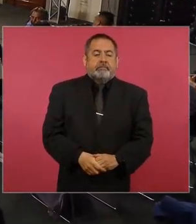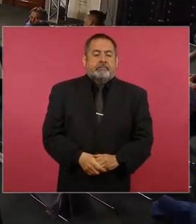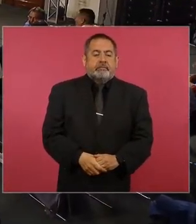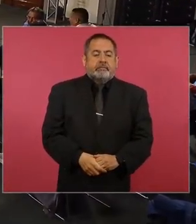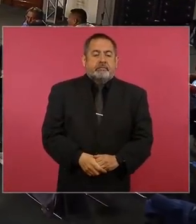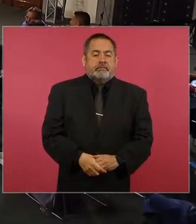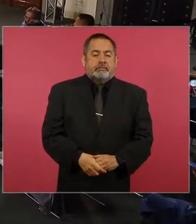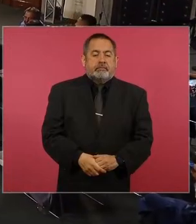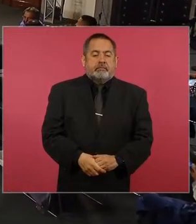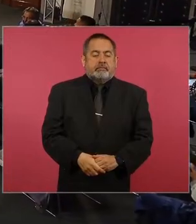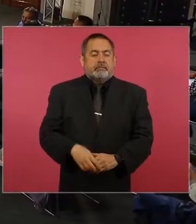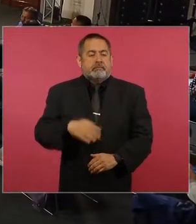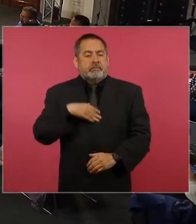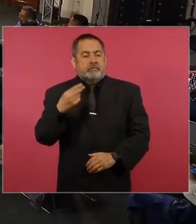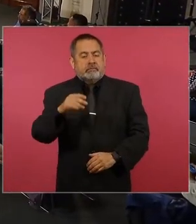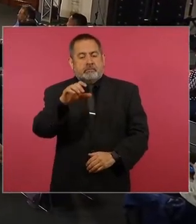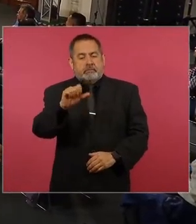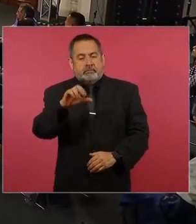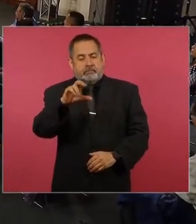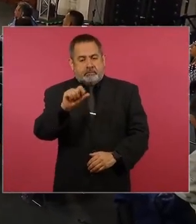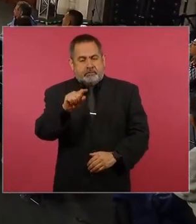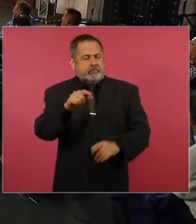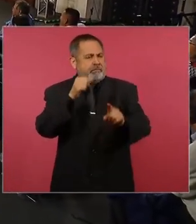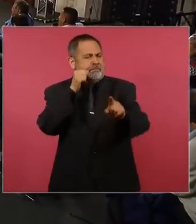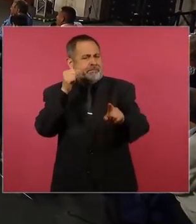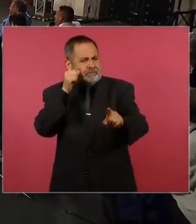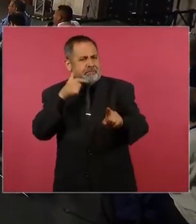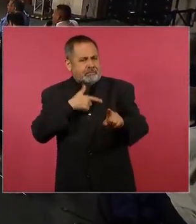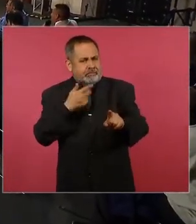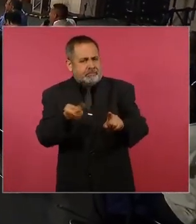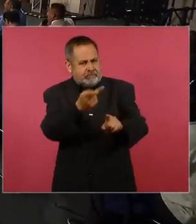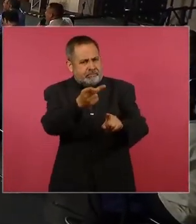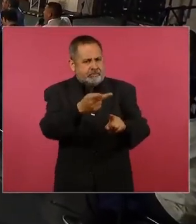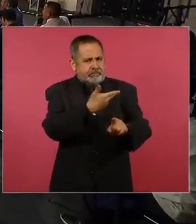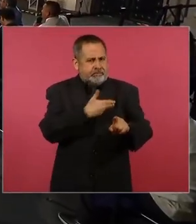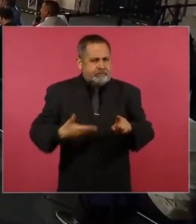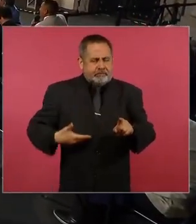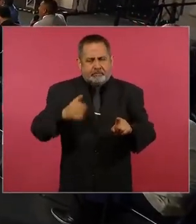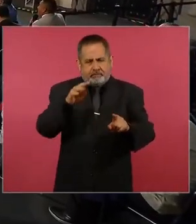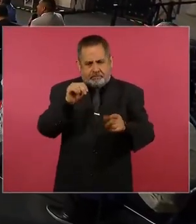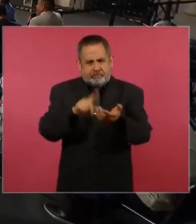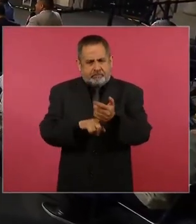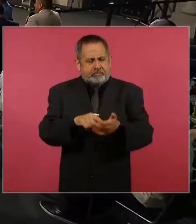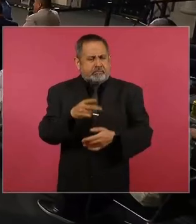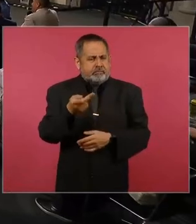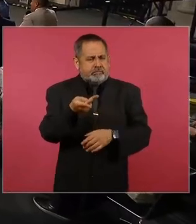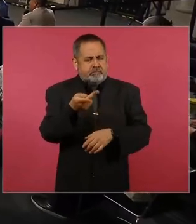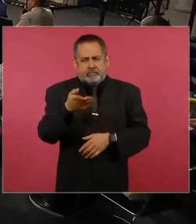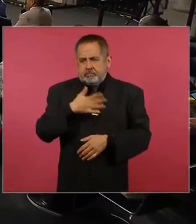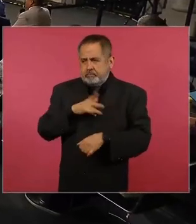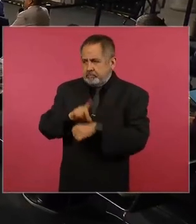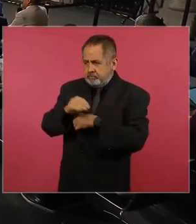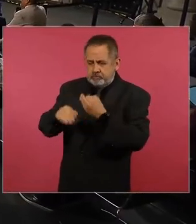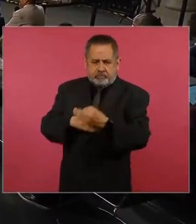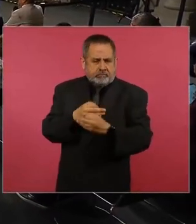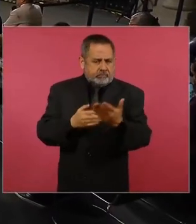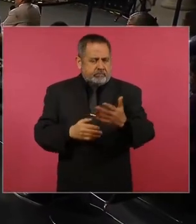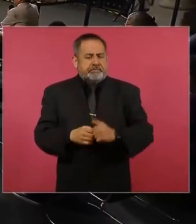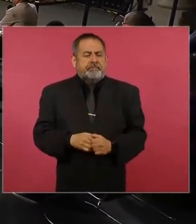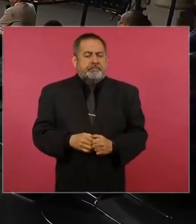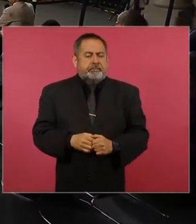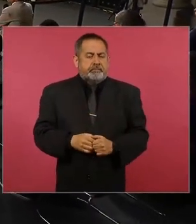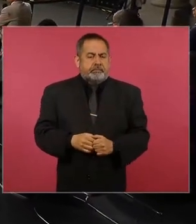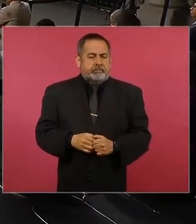A ver, este lado, Carlos Guzmán. Ayer justamente le preguntaba esto al presidente López Obrador, doctor Abuya. Buen día para todos y todas. Pues